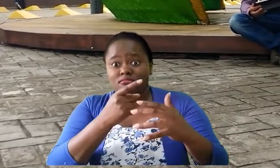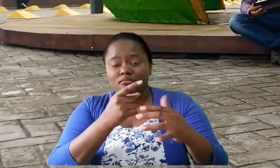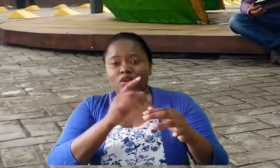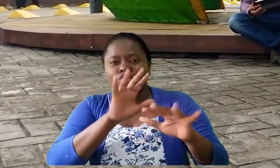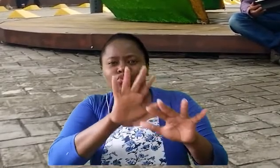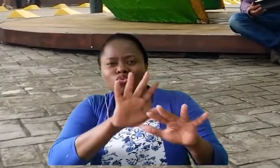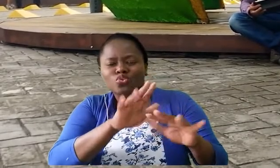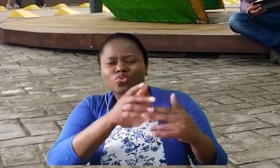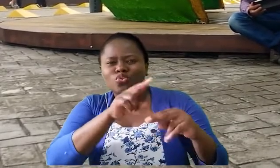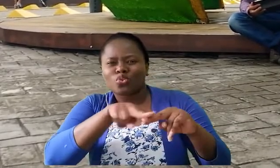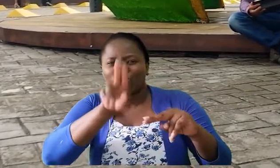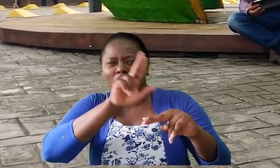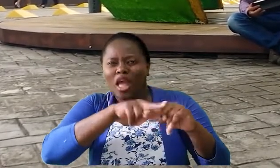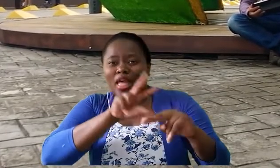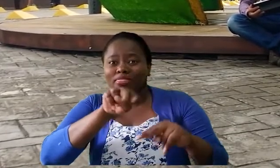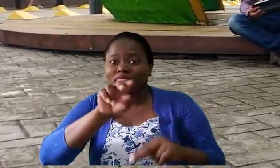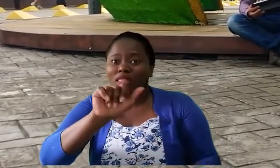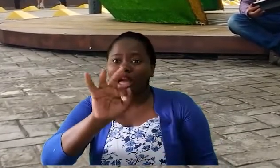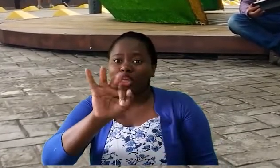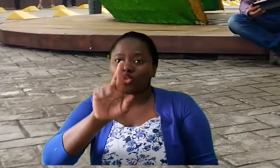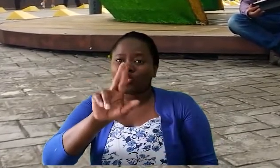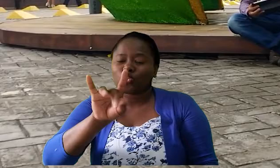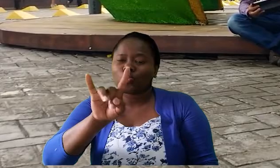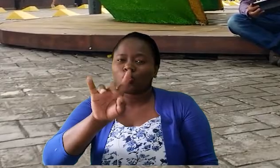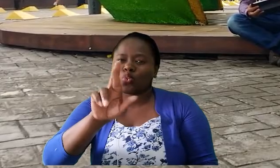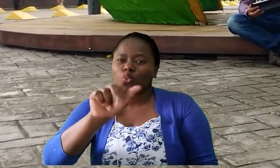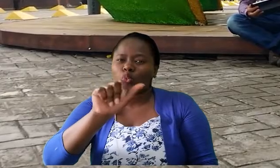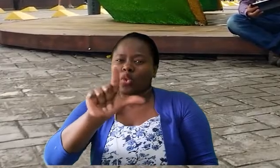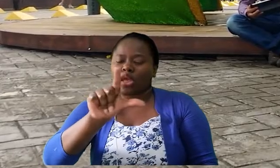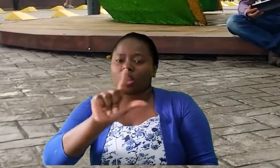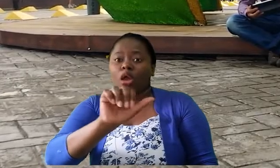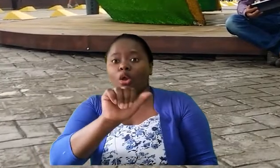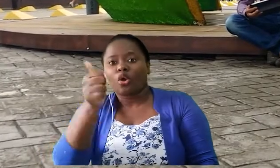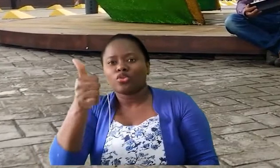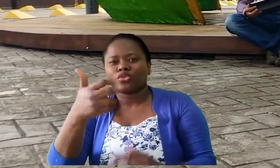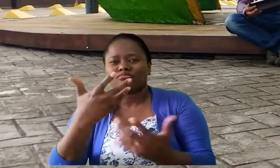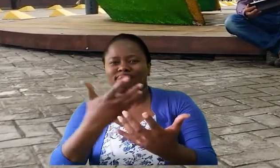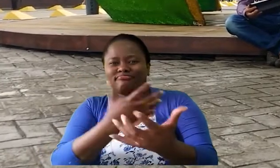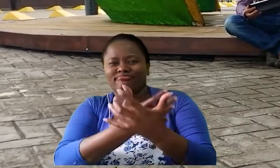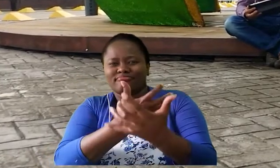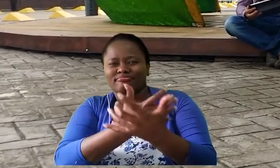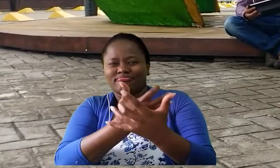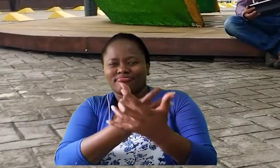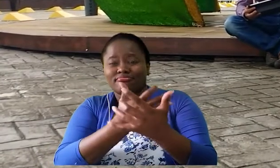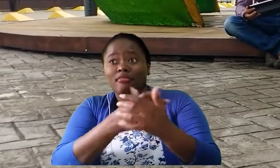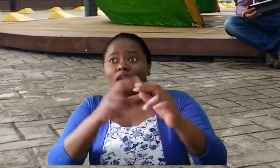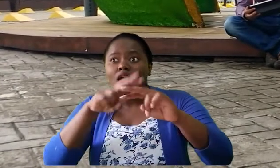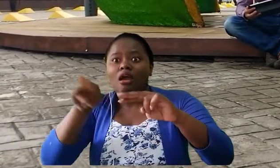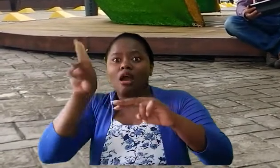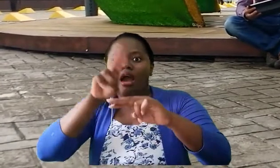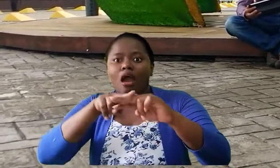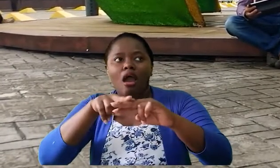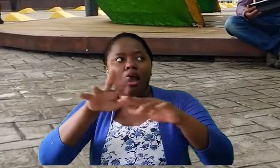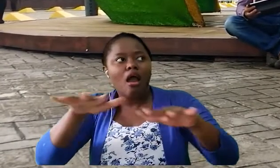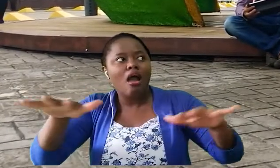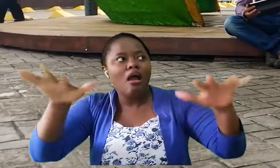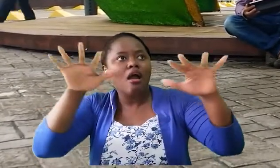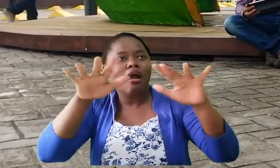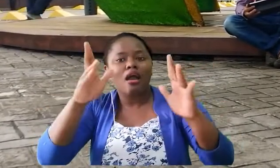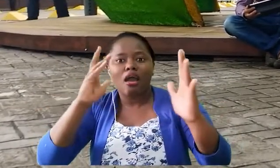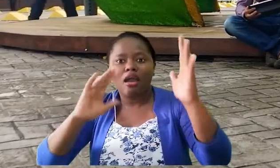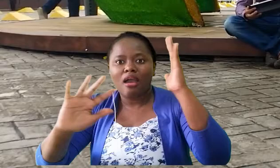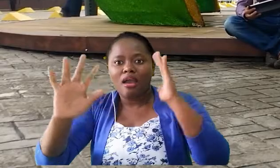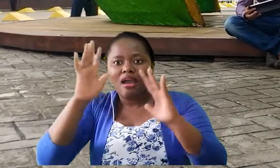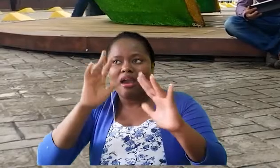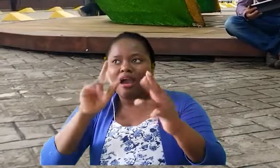que defendían la idea de que en la naturaleza se podían encontrar indicios del diseño inteligente. No,